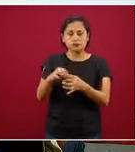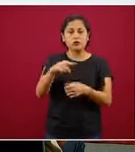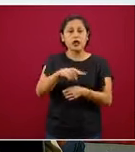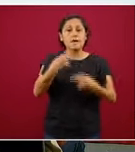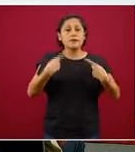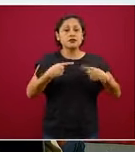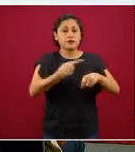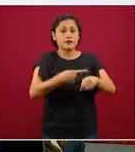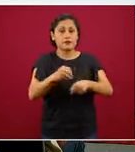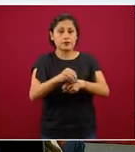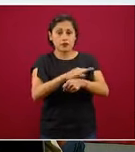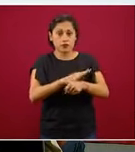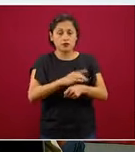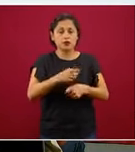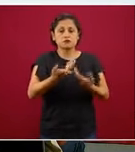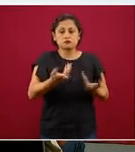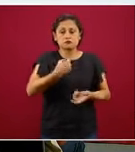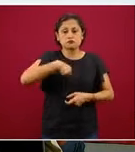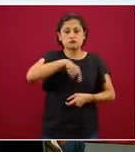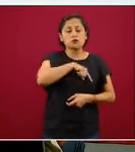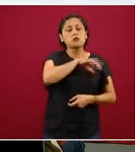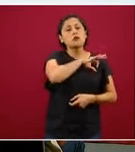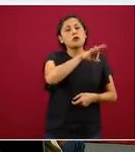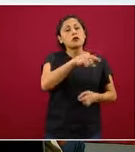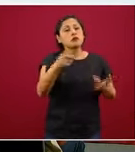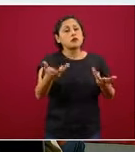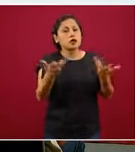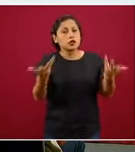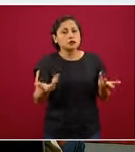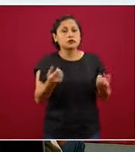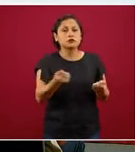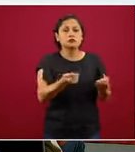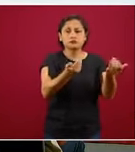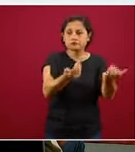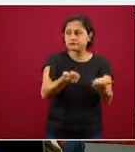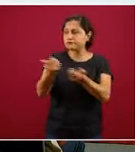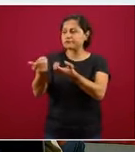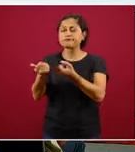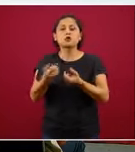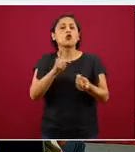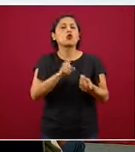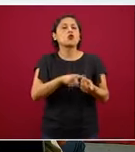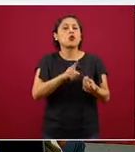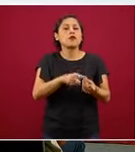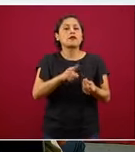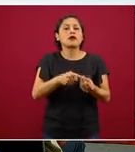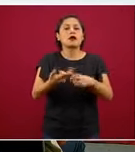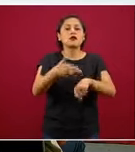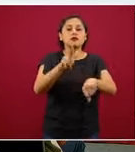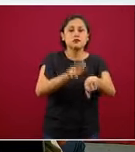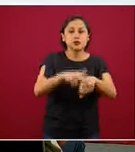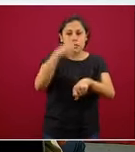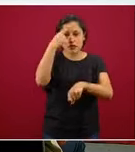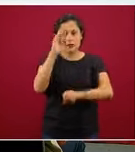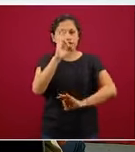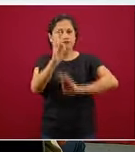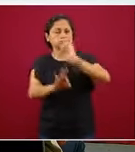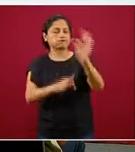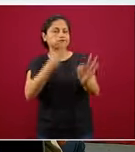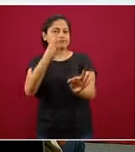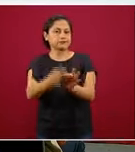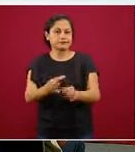COVID podemos de alguna manera intercambiar pacientes entre las diferentes dependencias para que tengan garantizada su atención. La que sigue, por